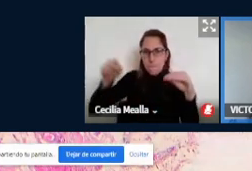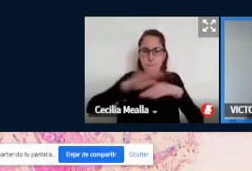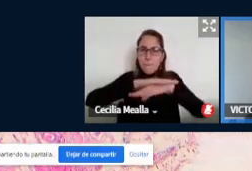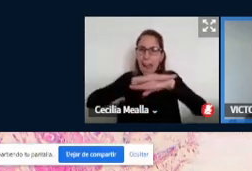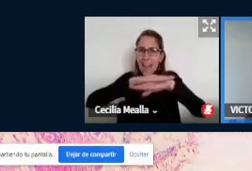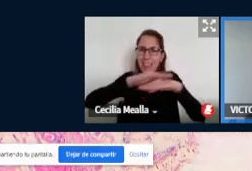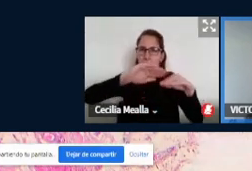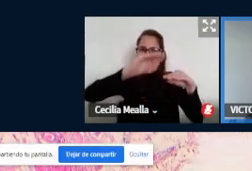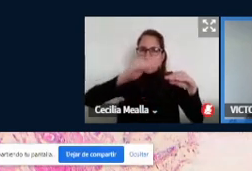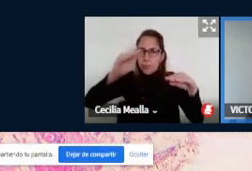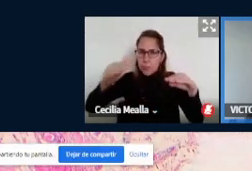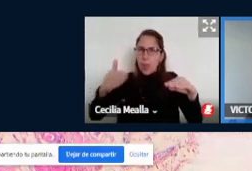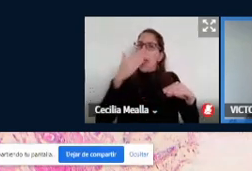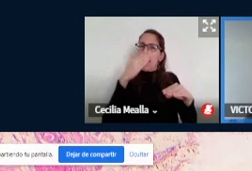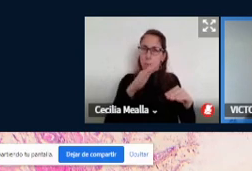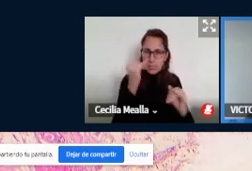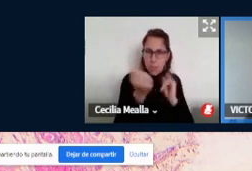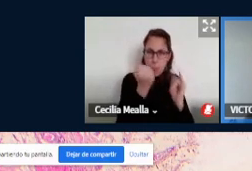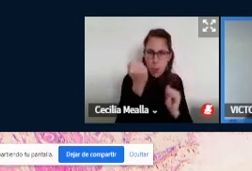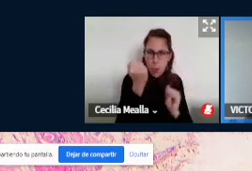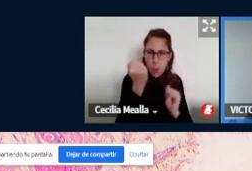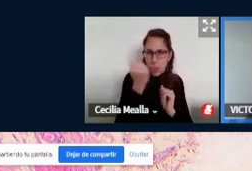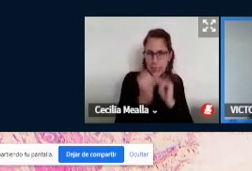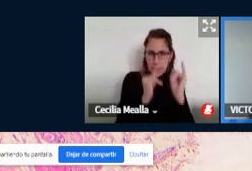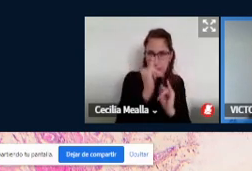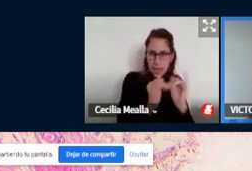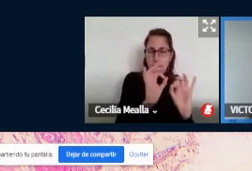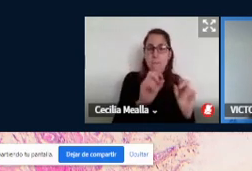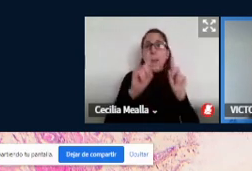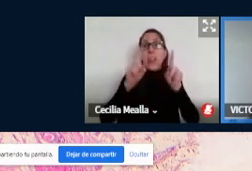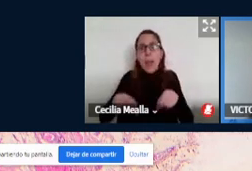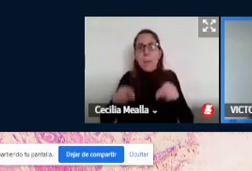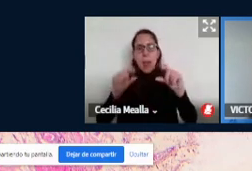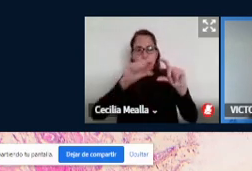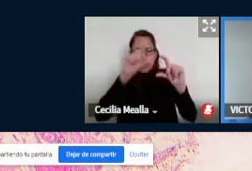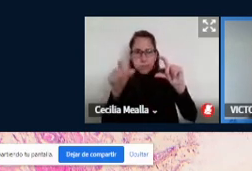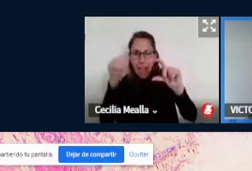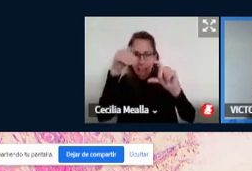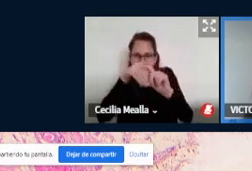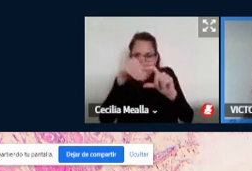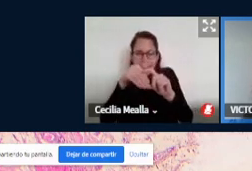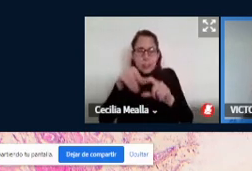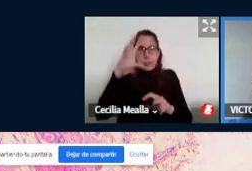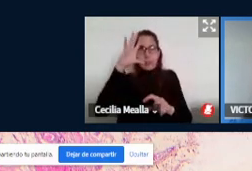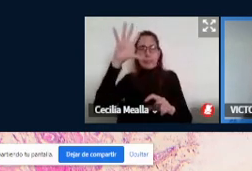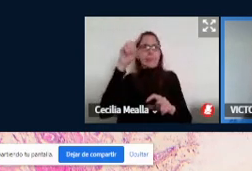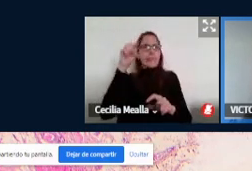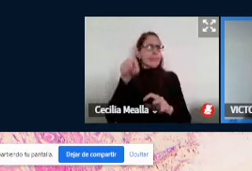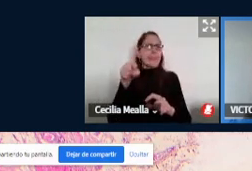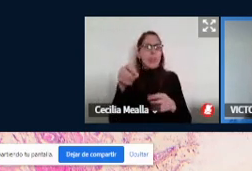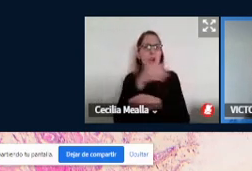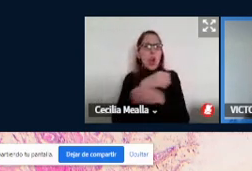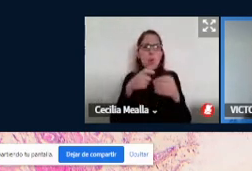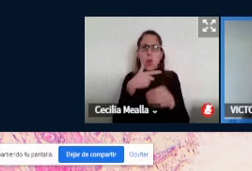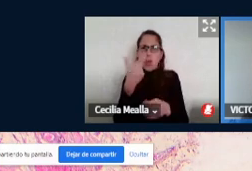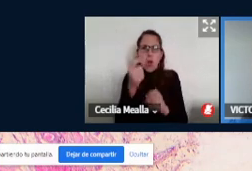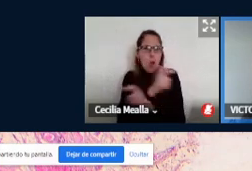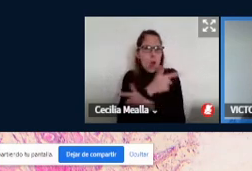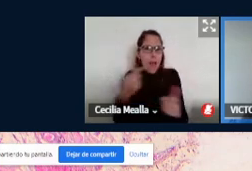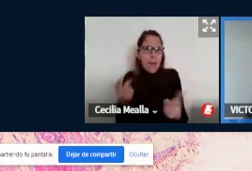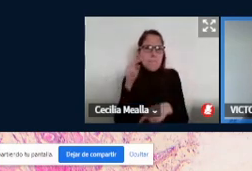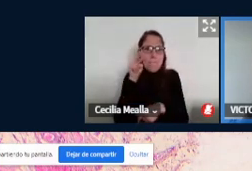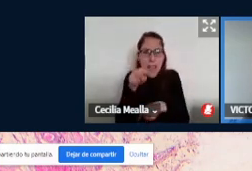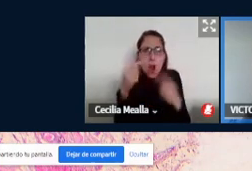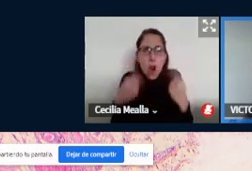ver, y recuerden que el vaso linfático no lleva glóbulos rojos. Entonces, lo primero que yo veo acá, veo bien acidófilo.